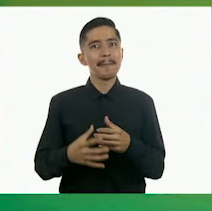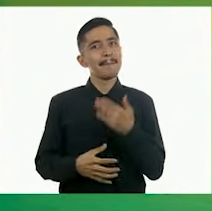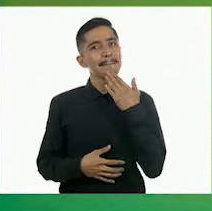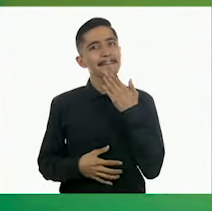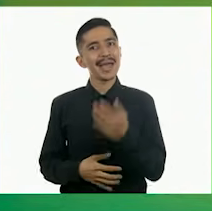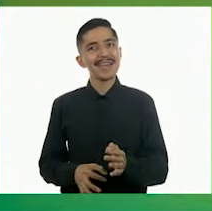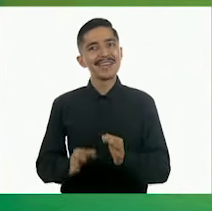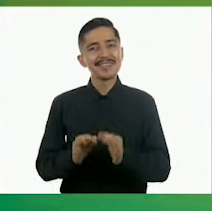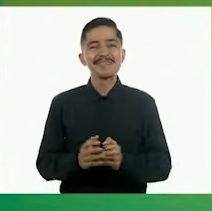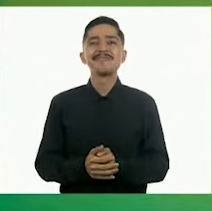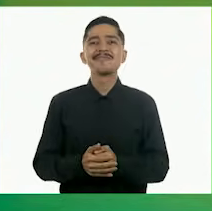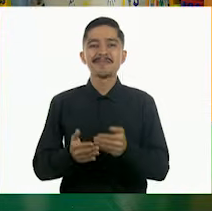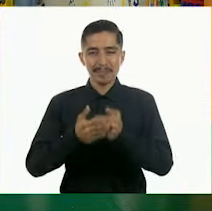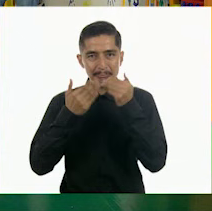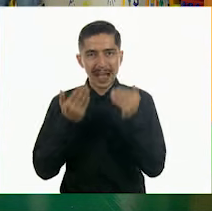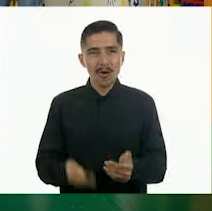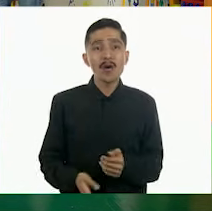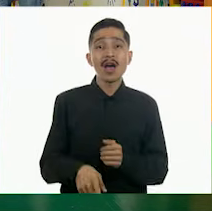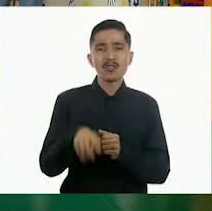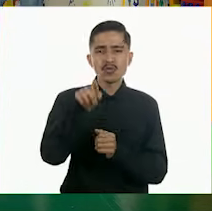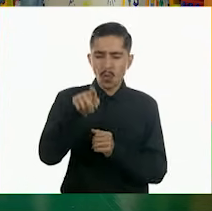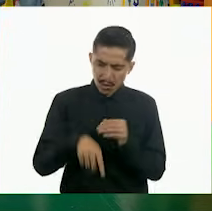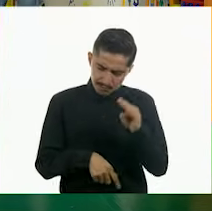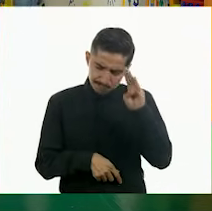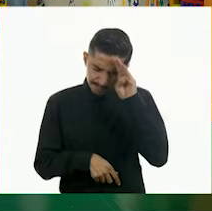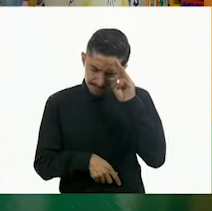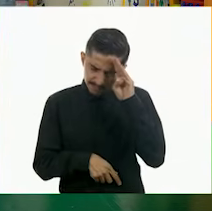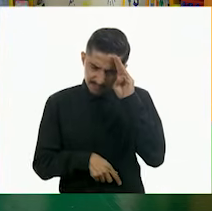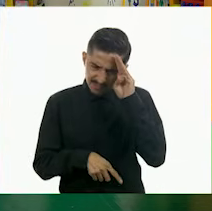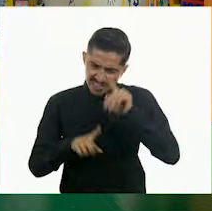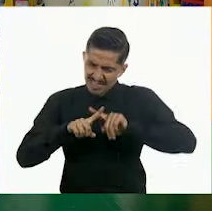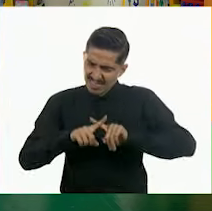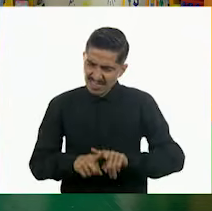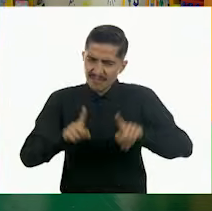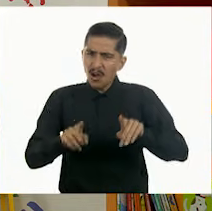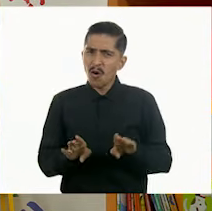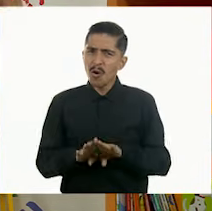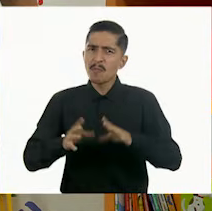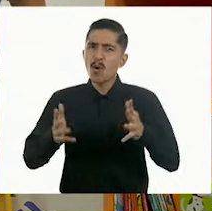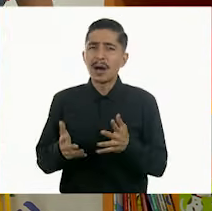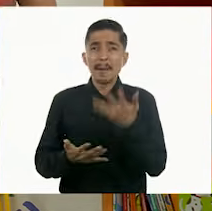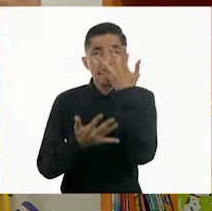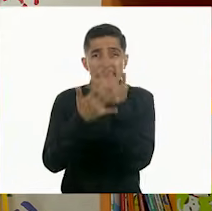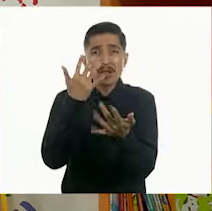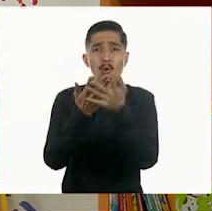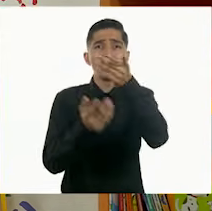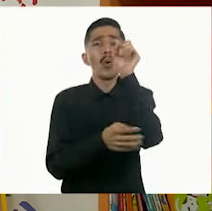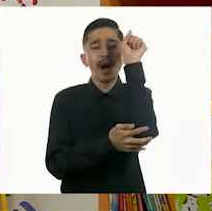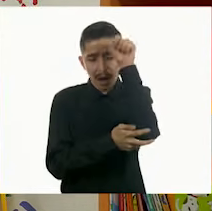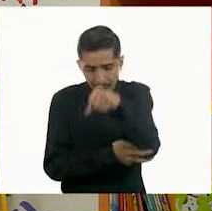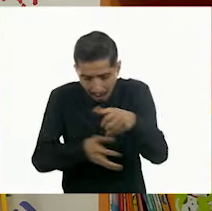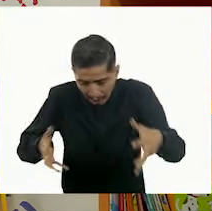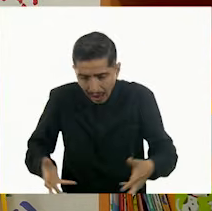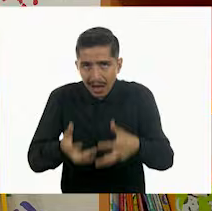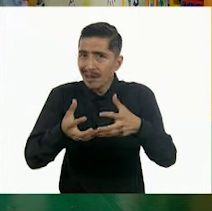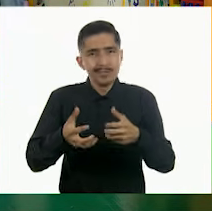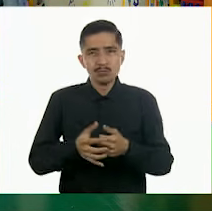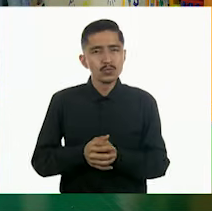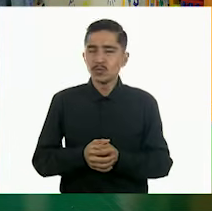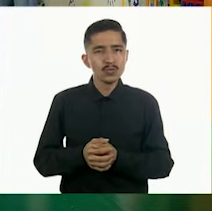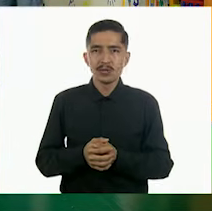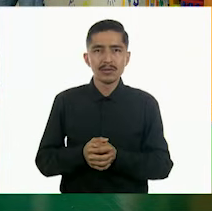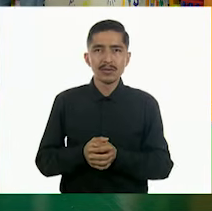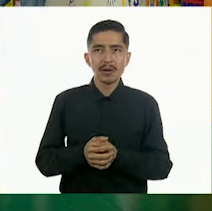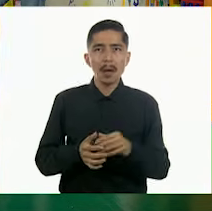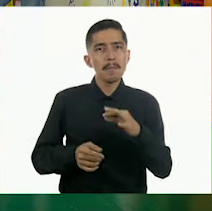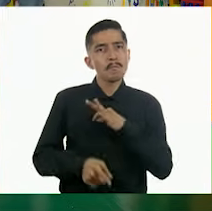Perfecto. Ahora, Oscar, te toca a ti pensar otra manera diferente. Sin las manos. Sin las manos. Esas son las manos. Claro. Los